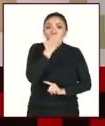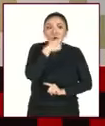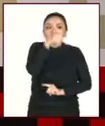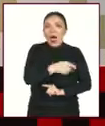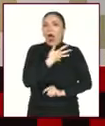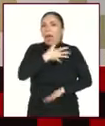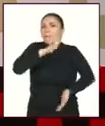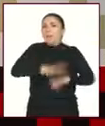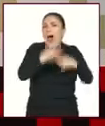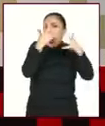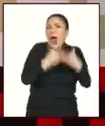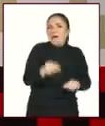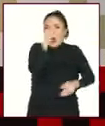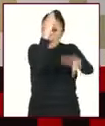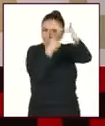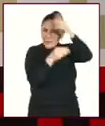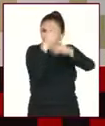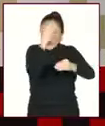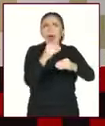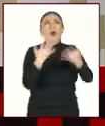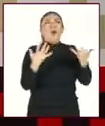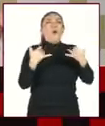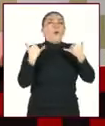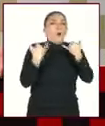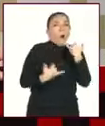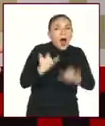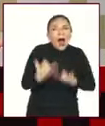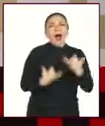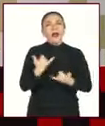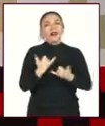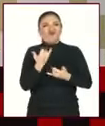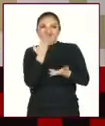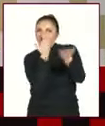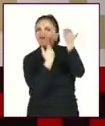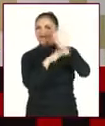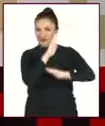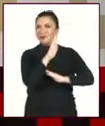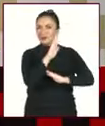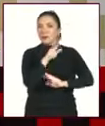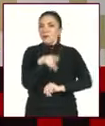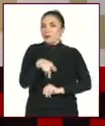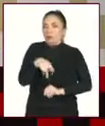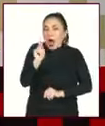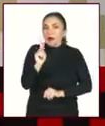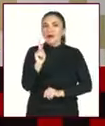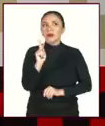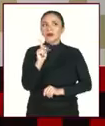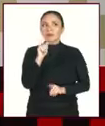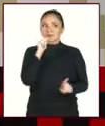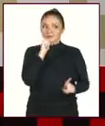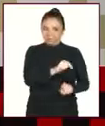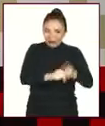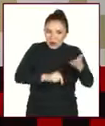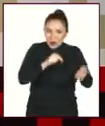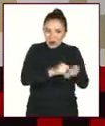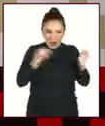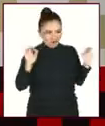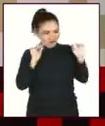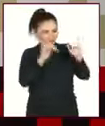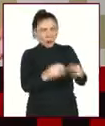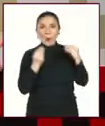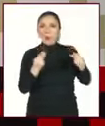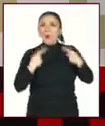de aprendizaje, juego y crecimiento. Sin embargo, al ser un espacio donde interactúan